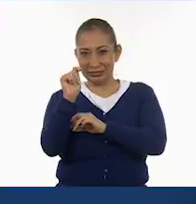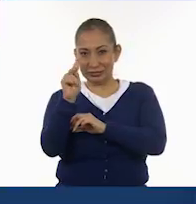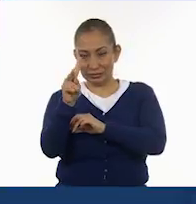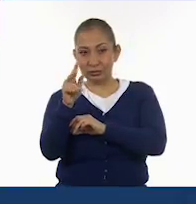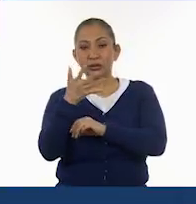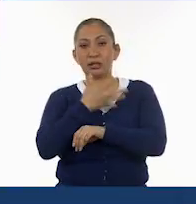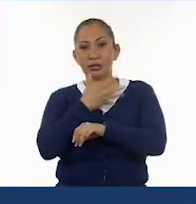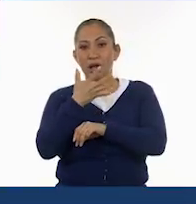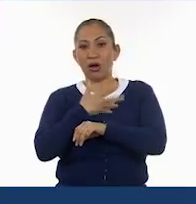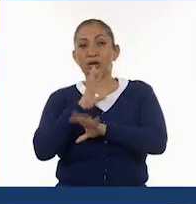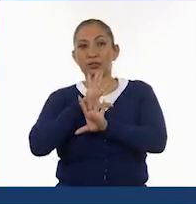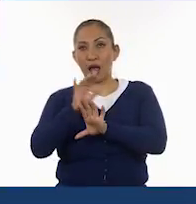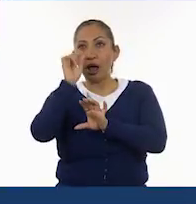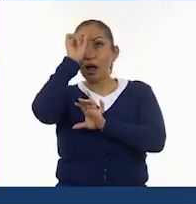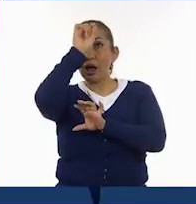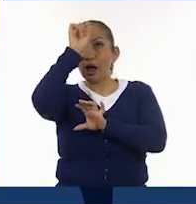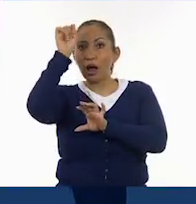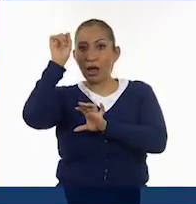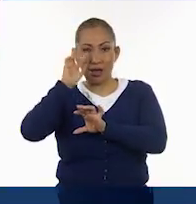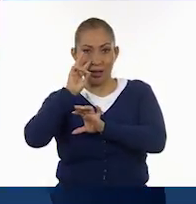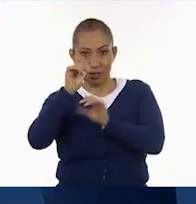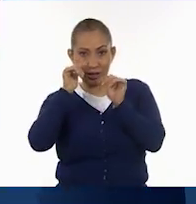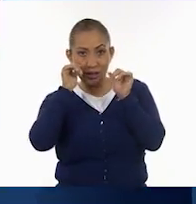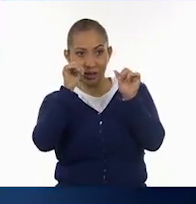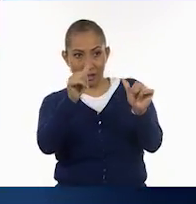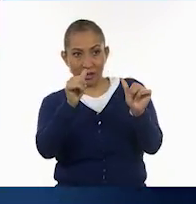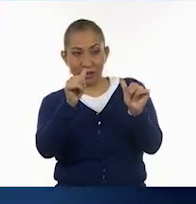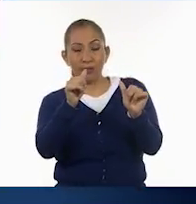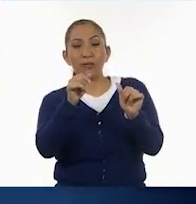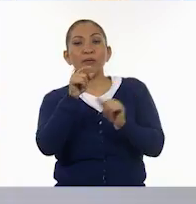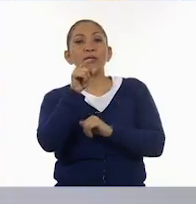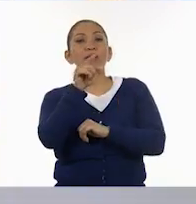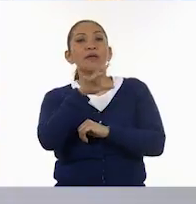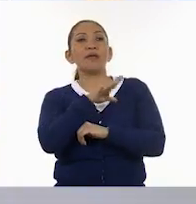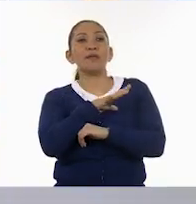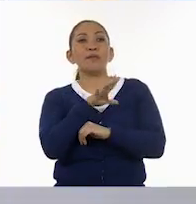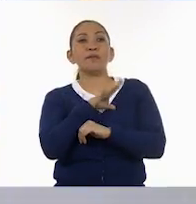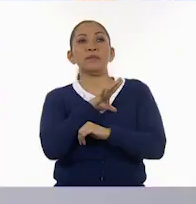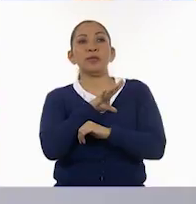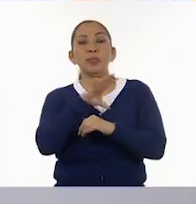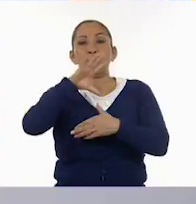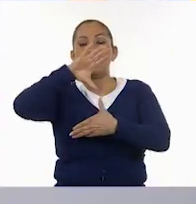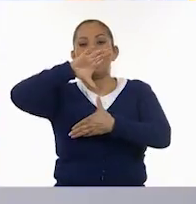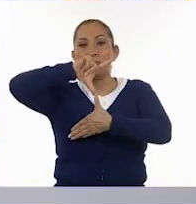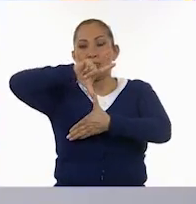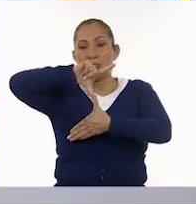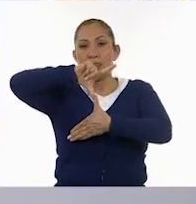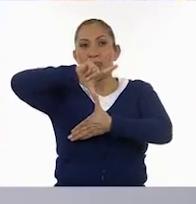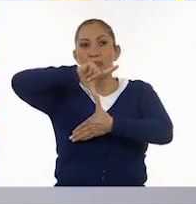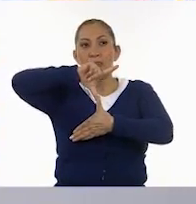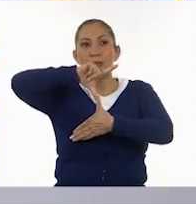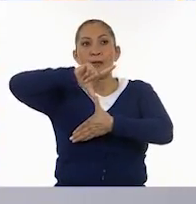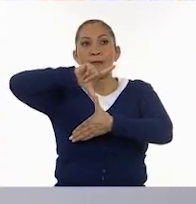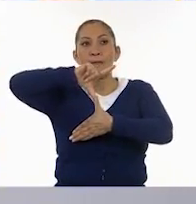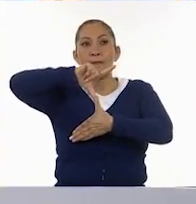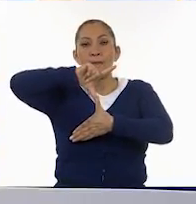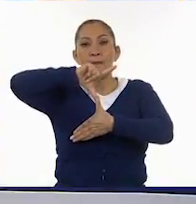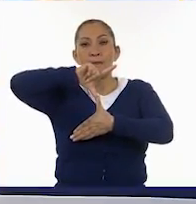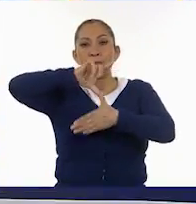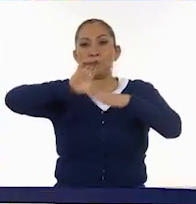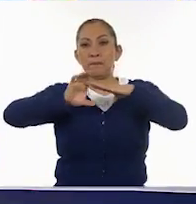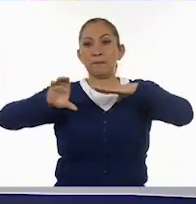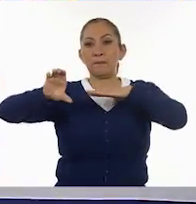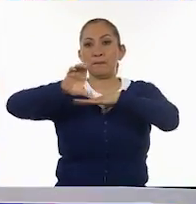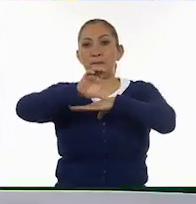donde tengo ubicado también, si ustedes se fijan, aquí está América Latina, tenemos el